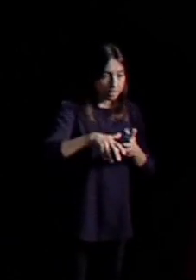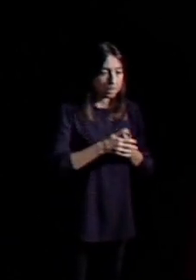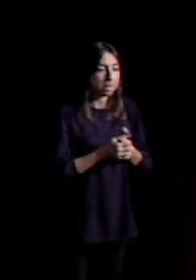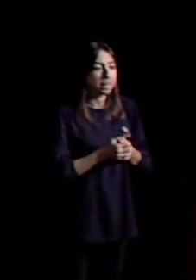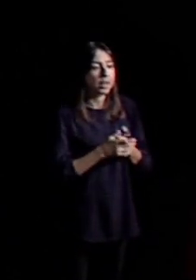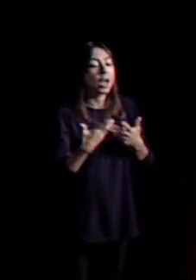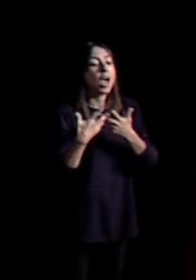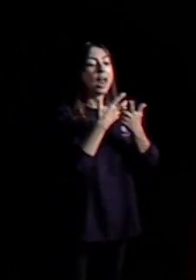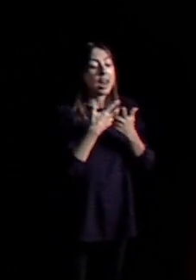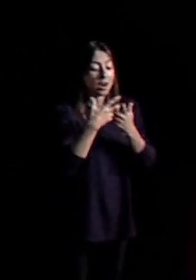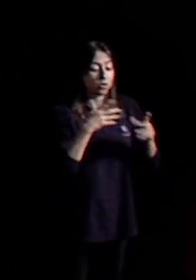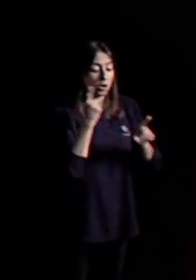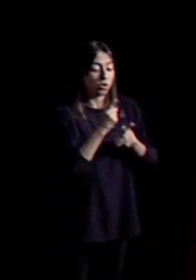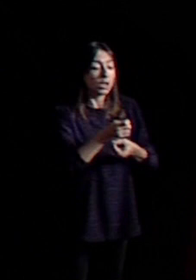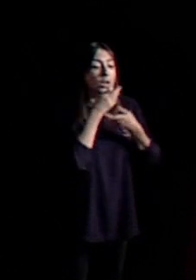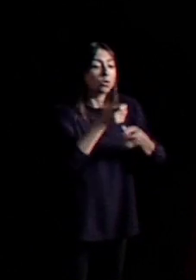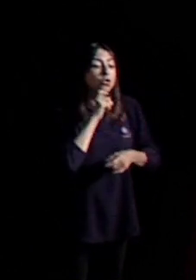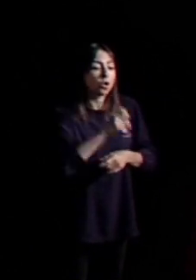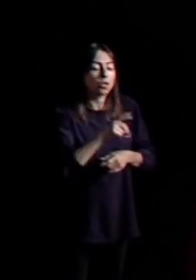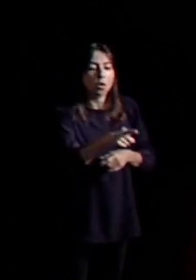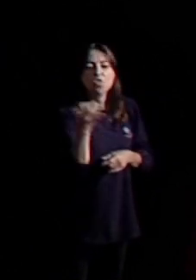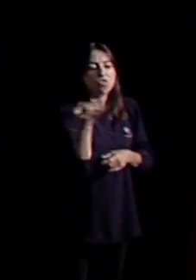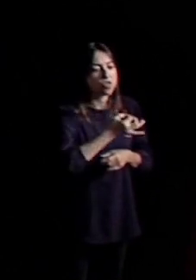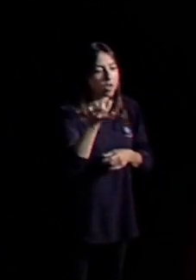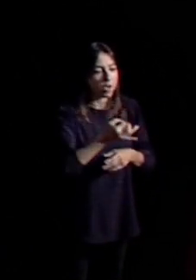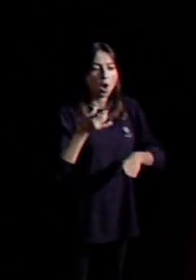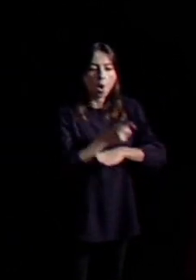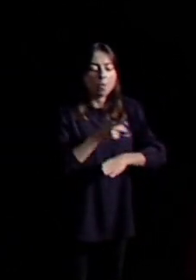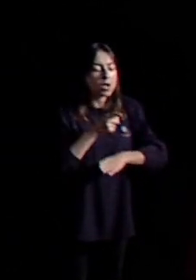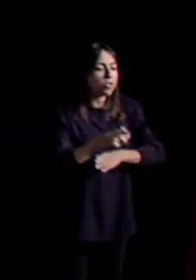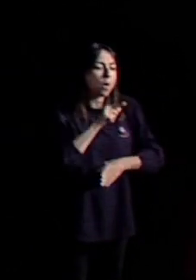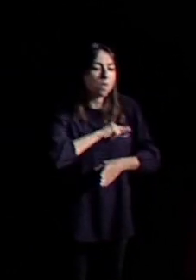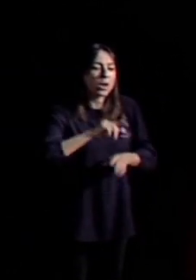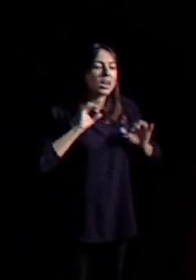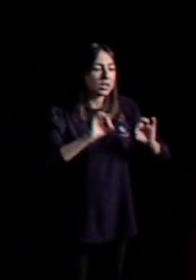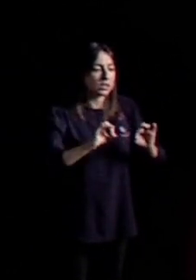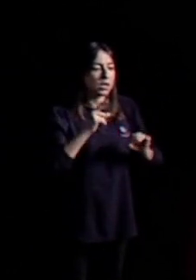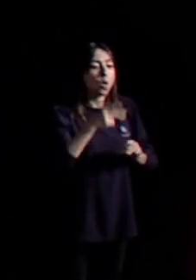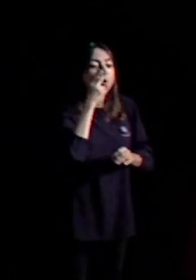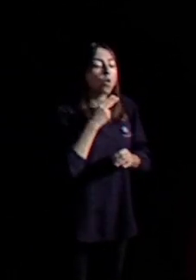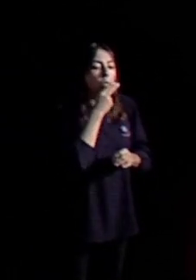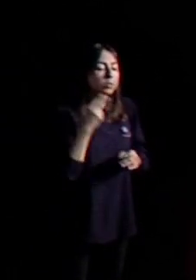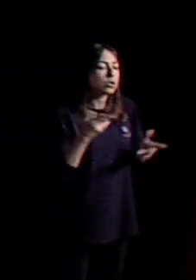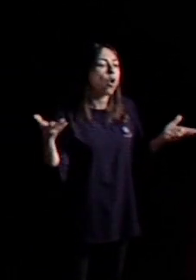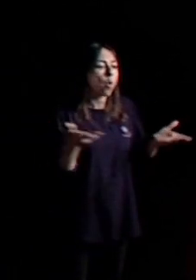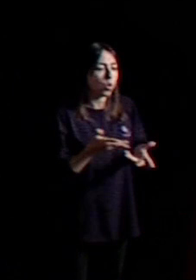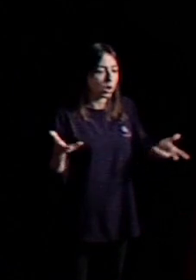La lucha contra el discurso de odio es un deber ineludible y una obligación moral y un compromiso